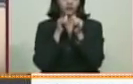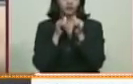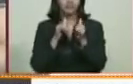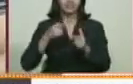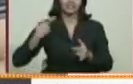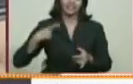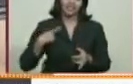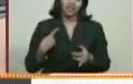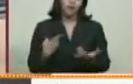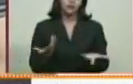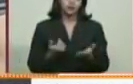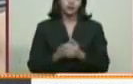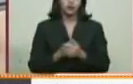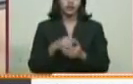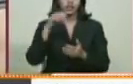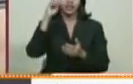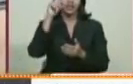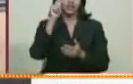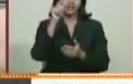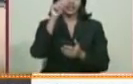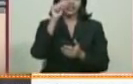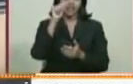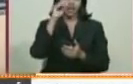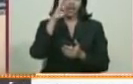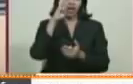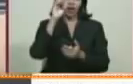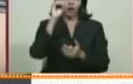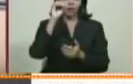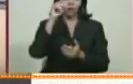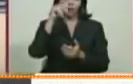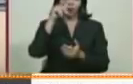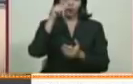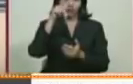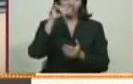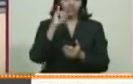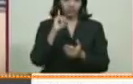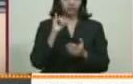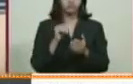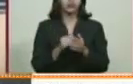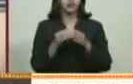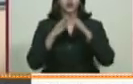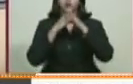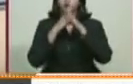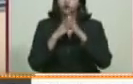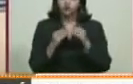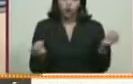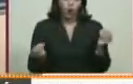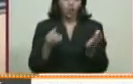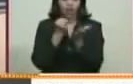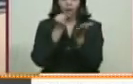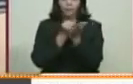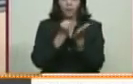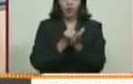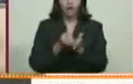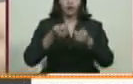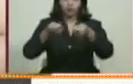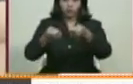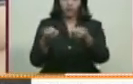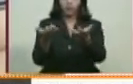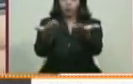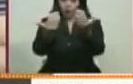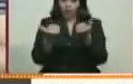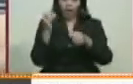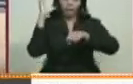tenemos sobre Tabosky, ¿verdad?, sobre sus implicaciones para que sea entregado como ciudadano venezolano que es a